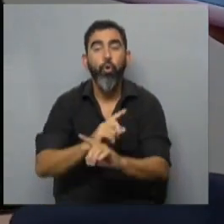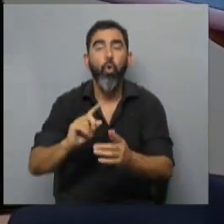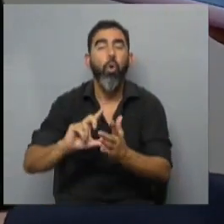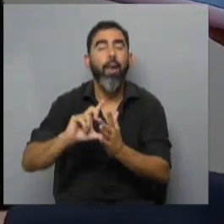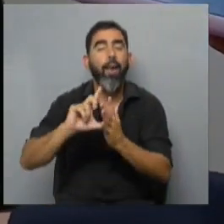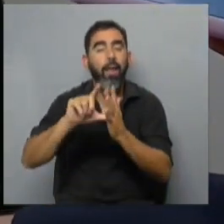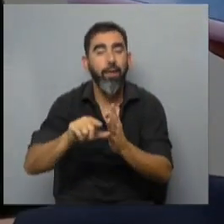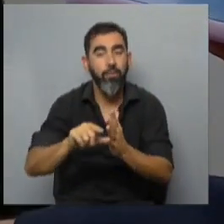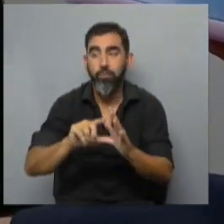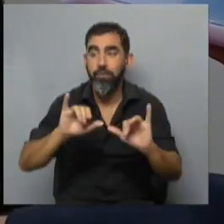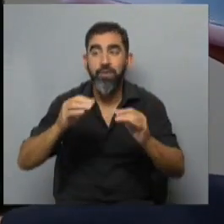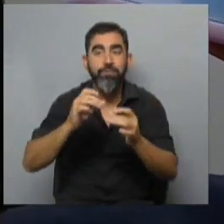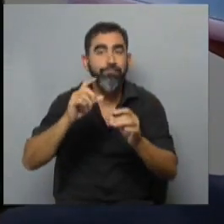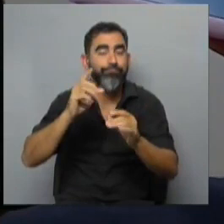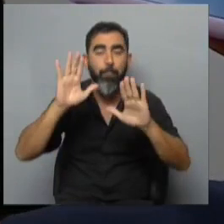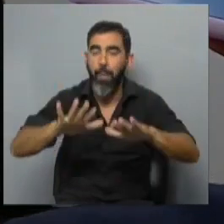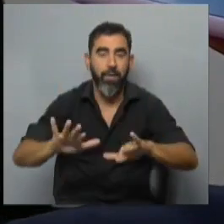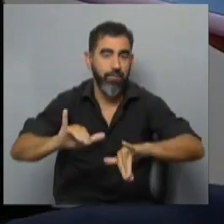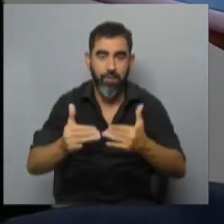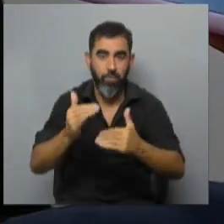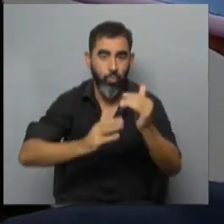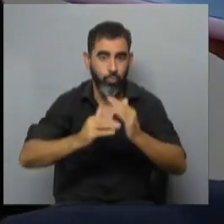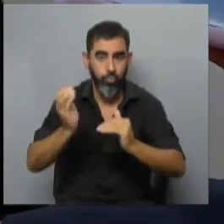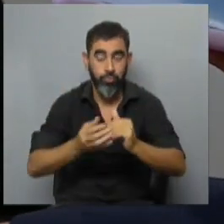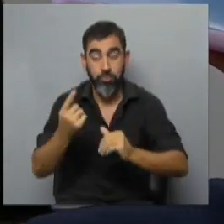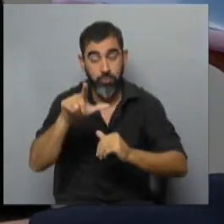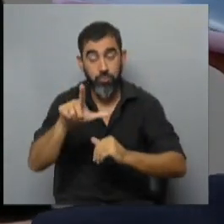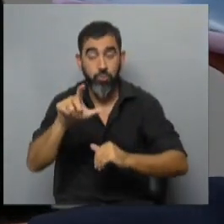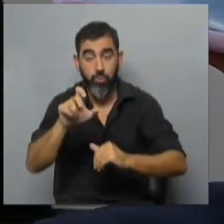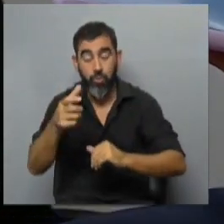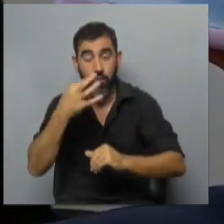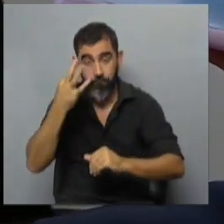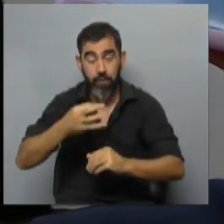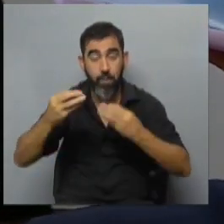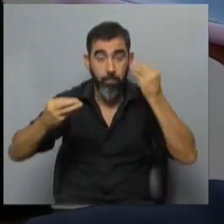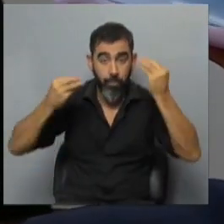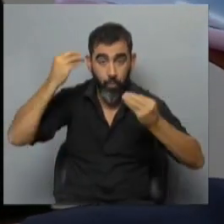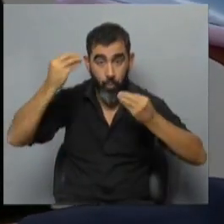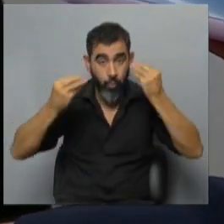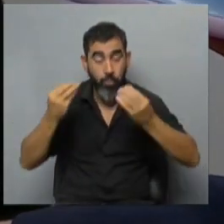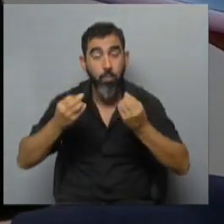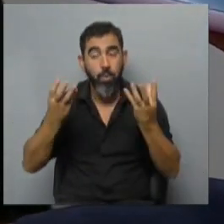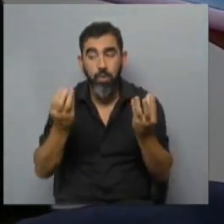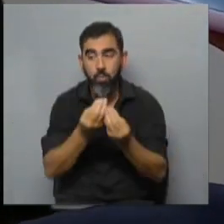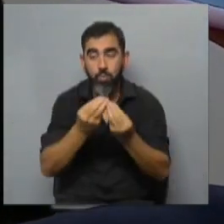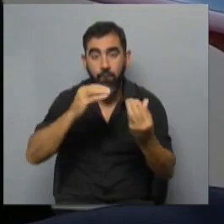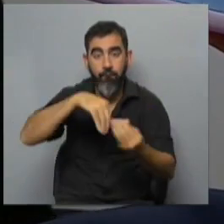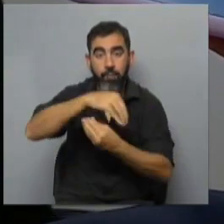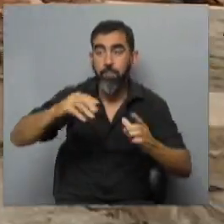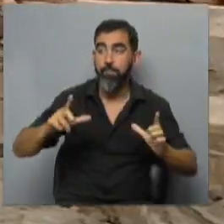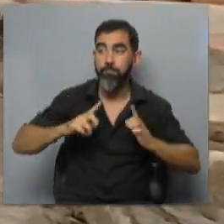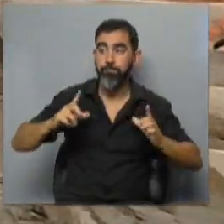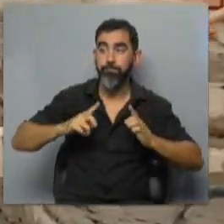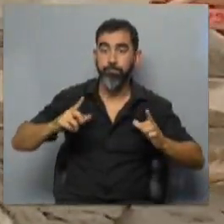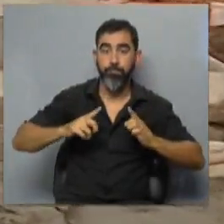sino un parate y entonces eso evidentemente este realmente es preocupante porque hay muchas familias esperando